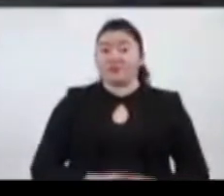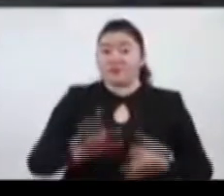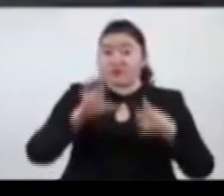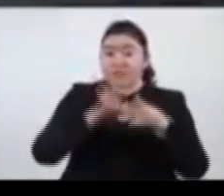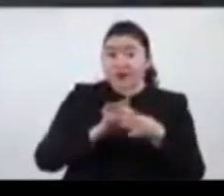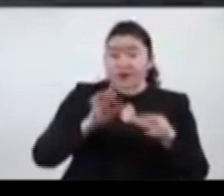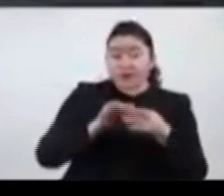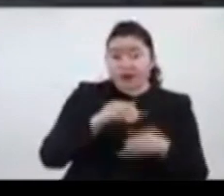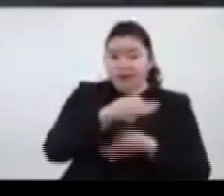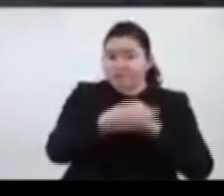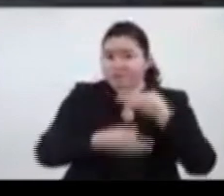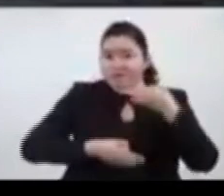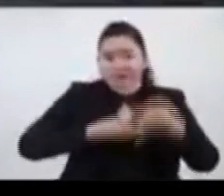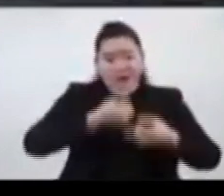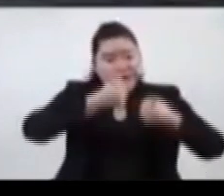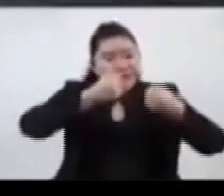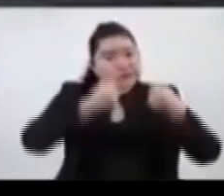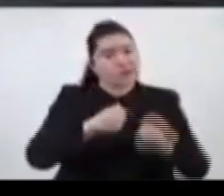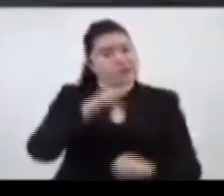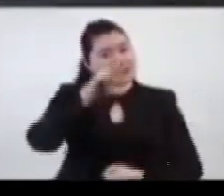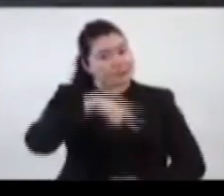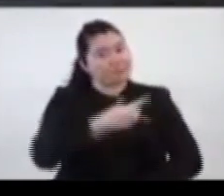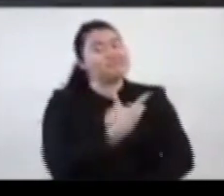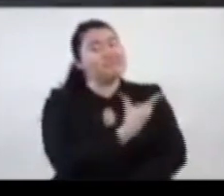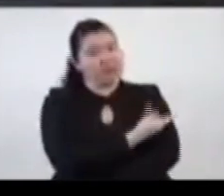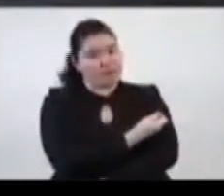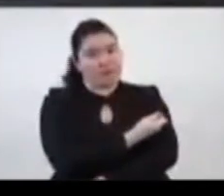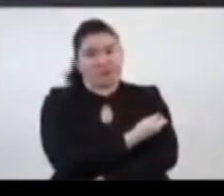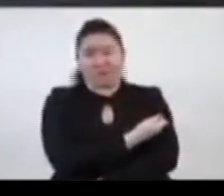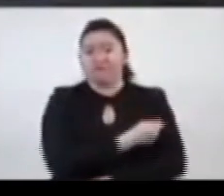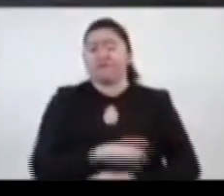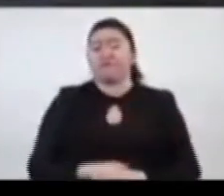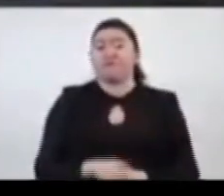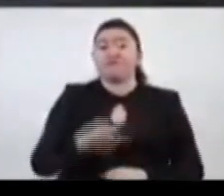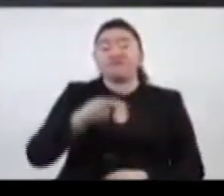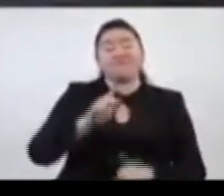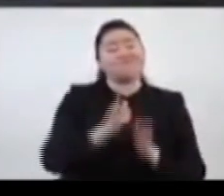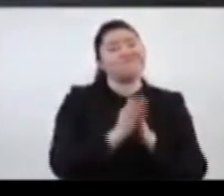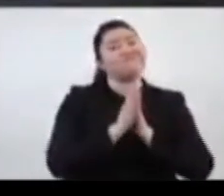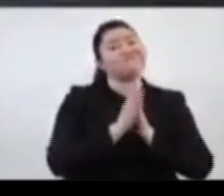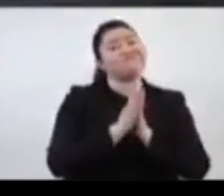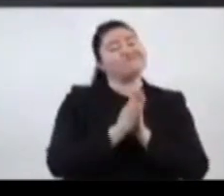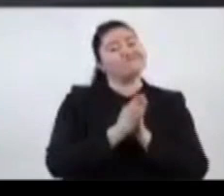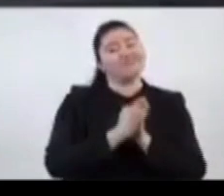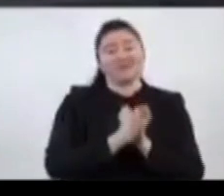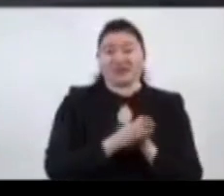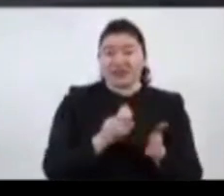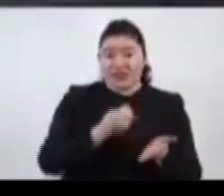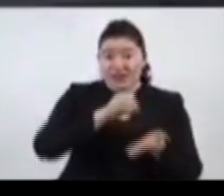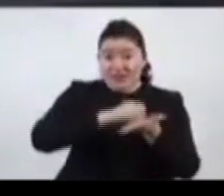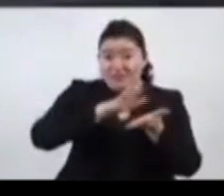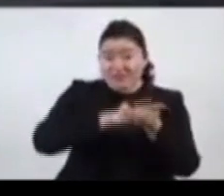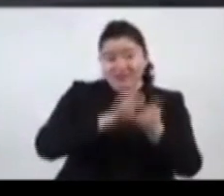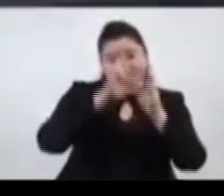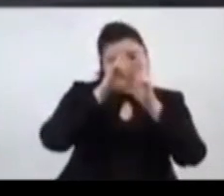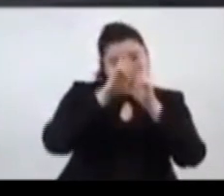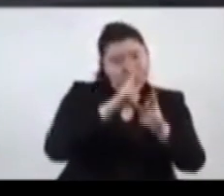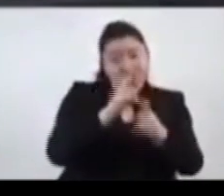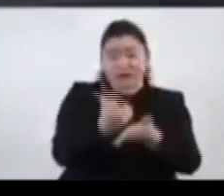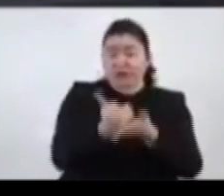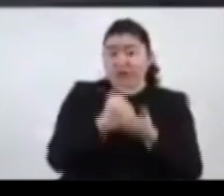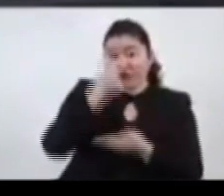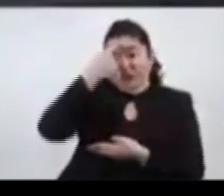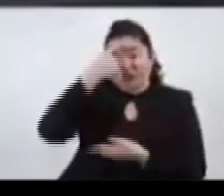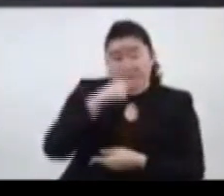Quiero decirles que están garantizadas las vacunas para todos y para todas. Pero por favor respeten su cita. Eso nos